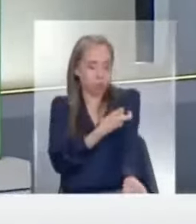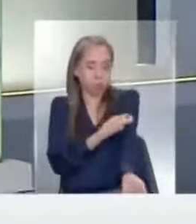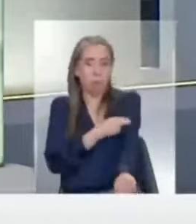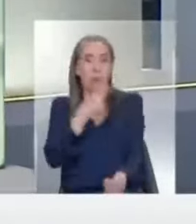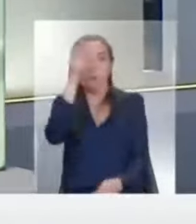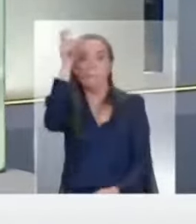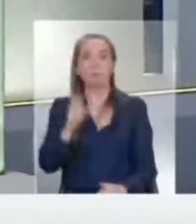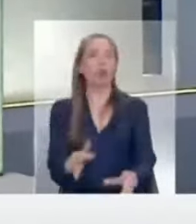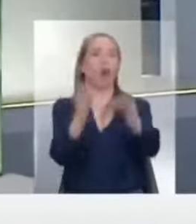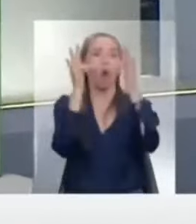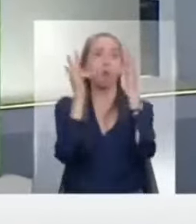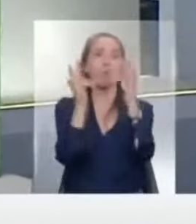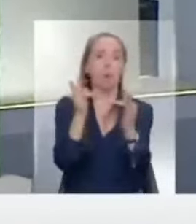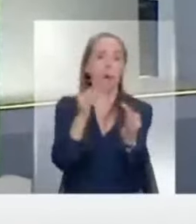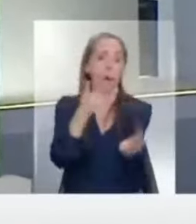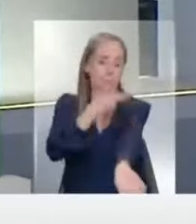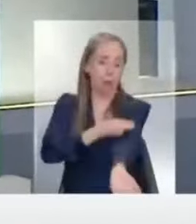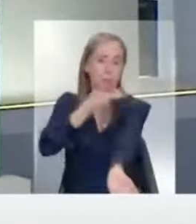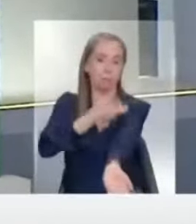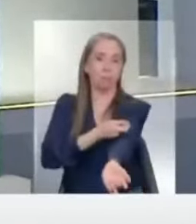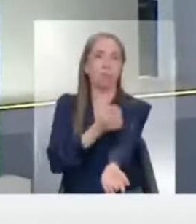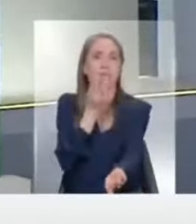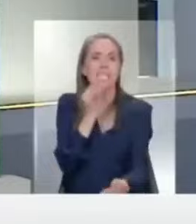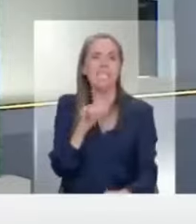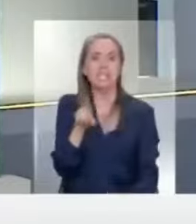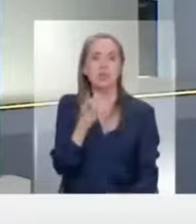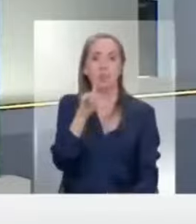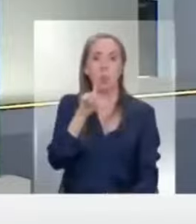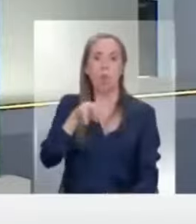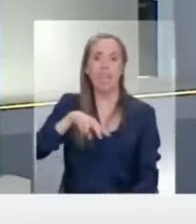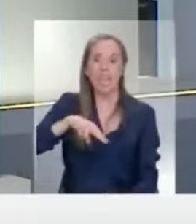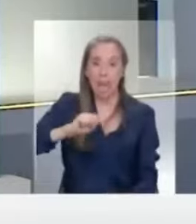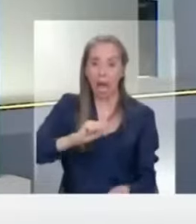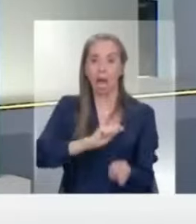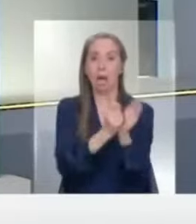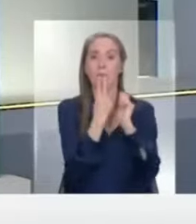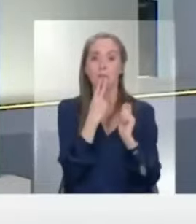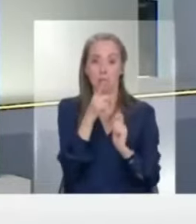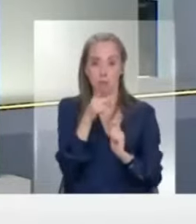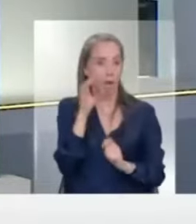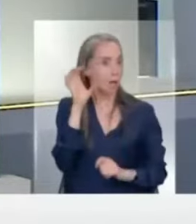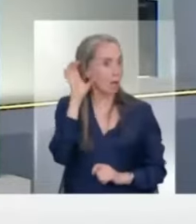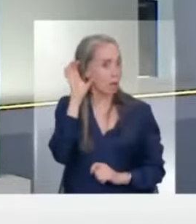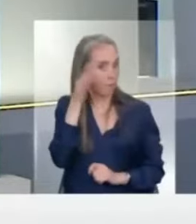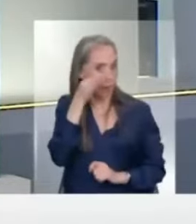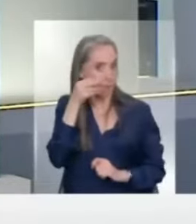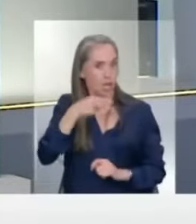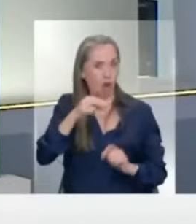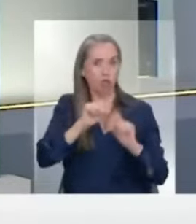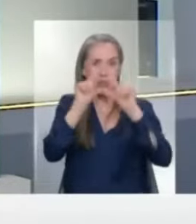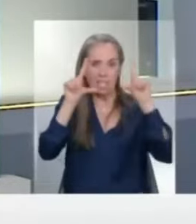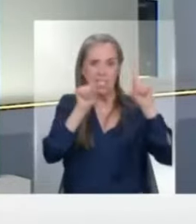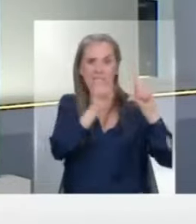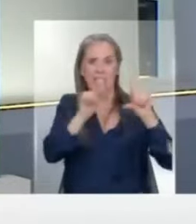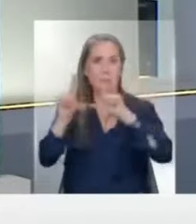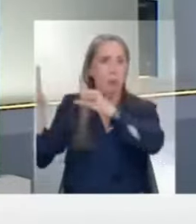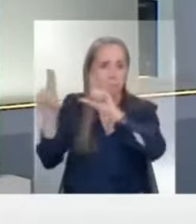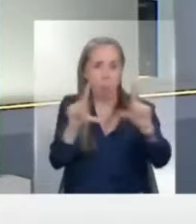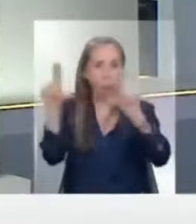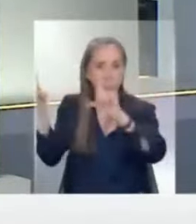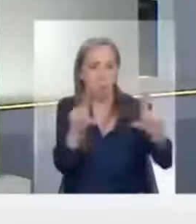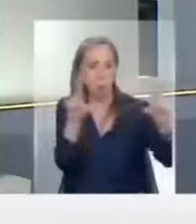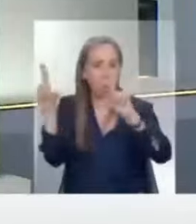no tenga que inyectarse insulina es un cambio de vida Usted va a empezar a escuchar esta noticia durante la próxima semana